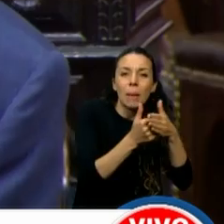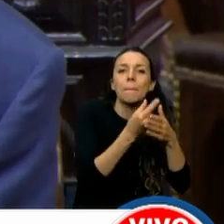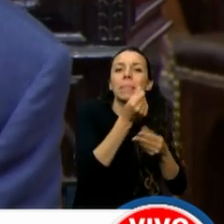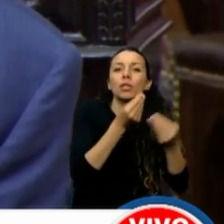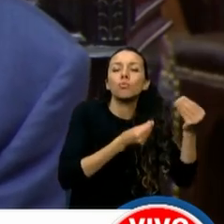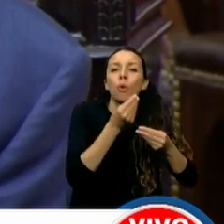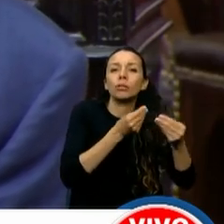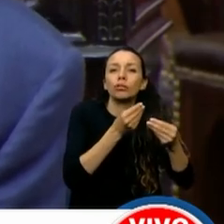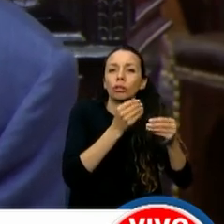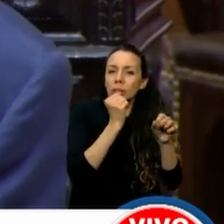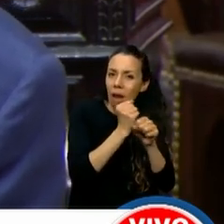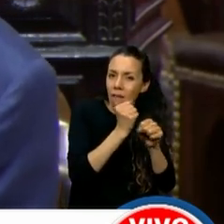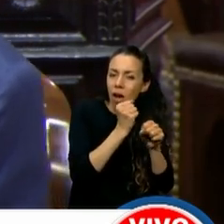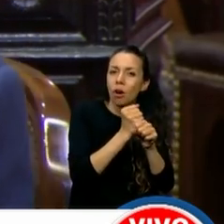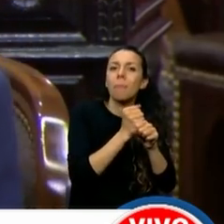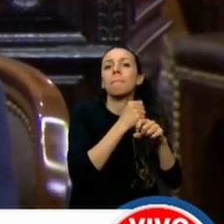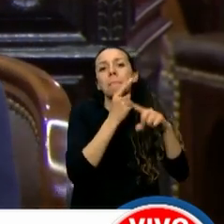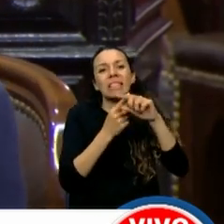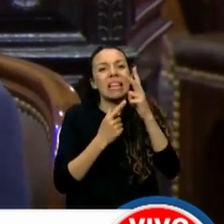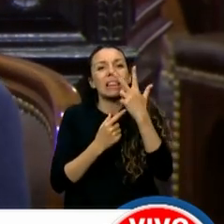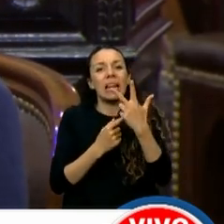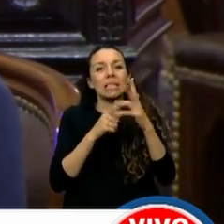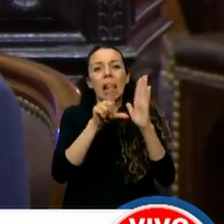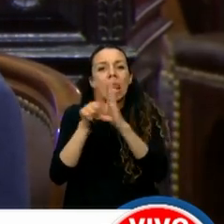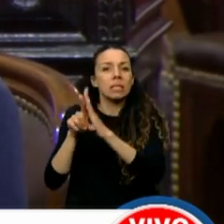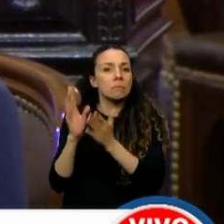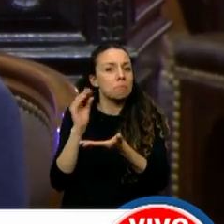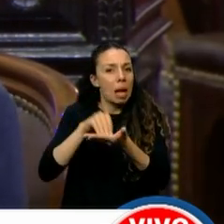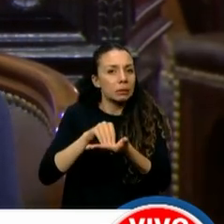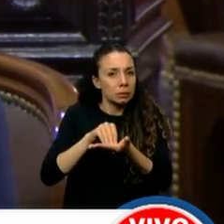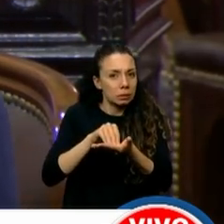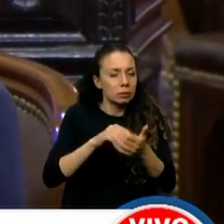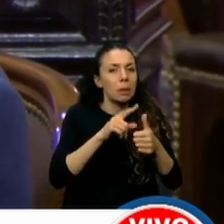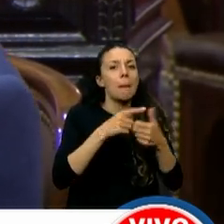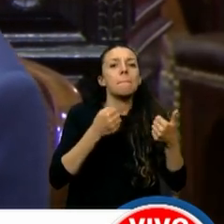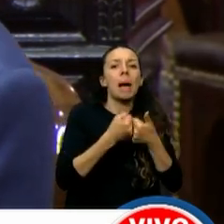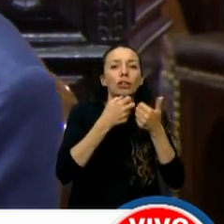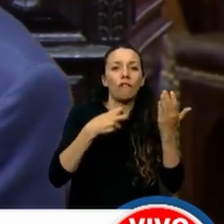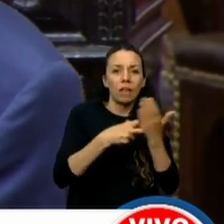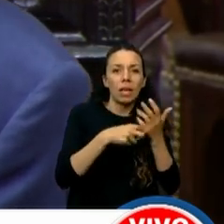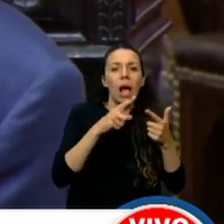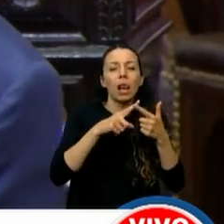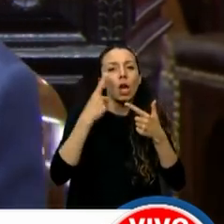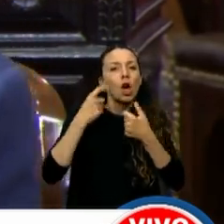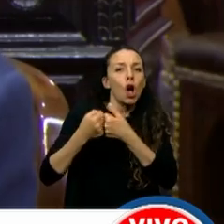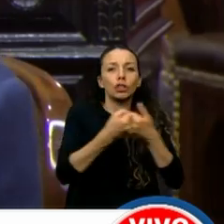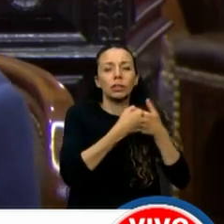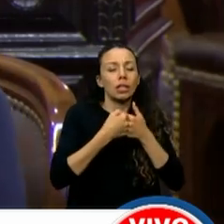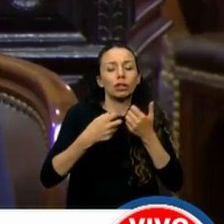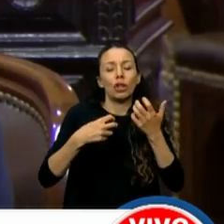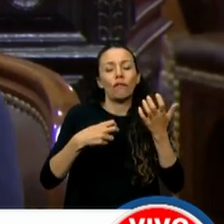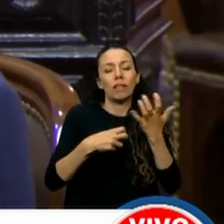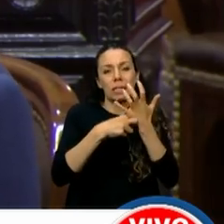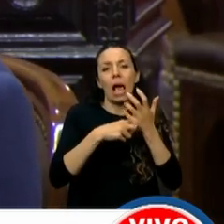y se trataron tres leyes más simultáneamente con el presupuesto pacto fiscal consenso fiscal y otros